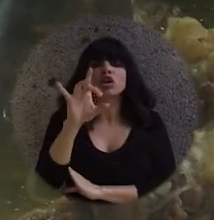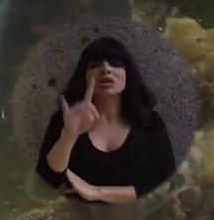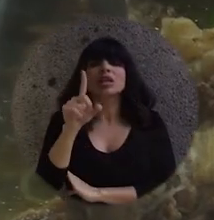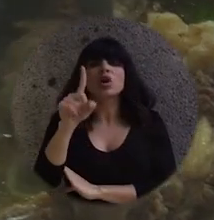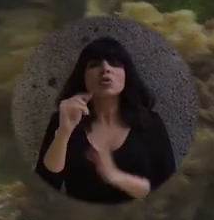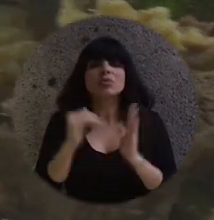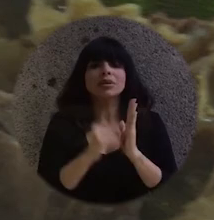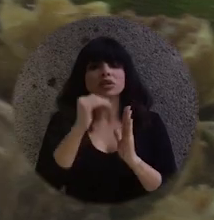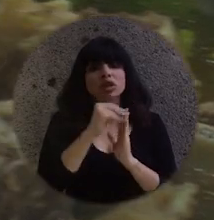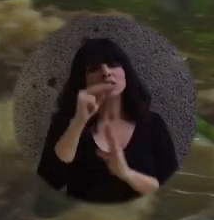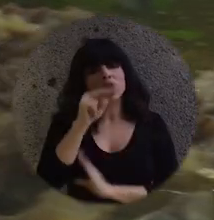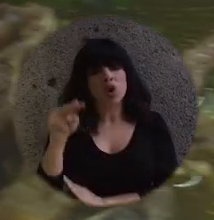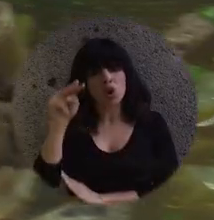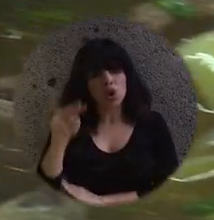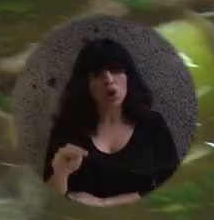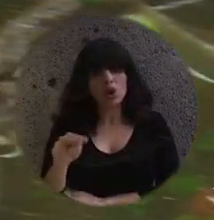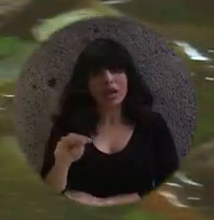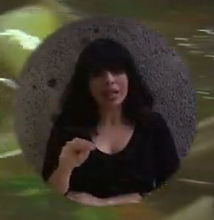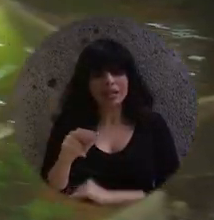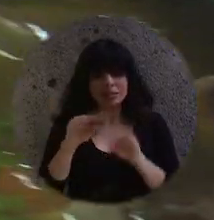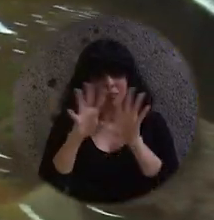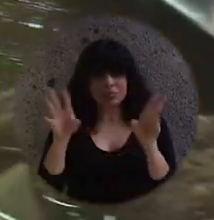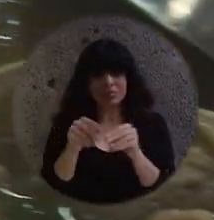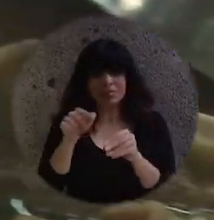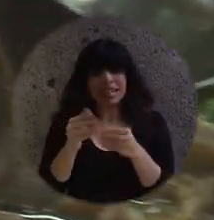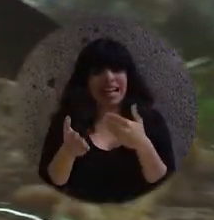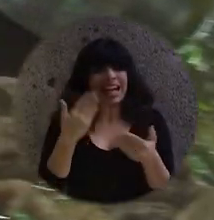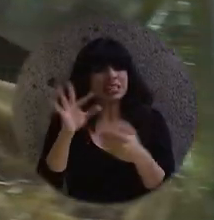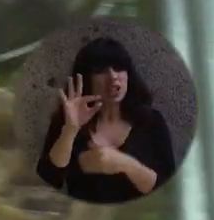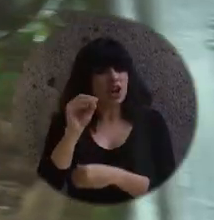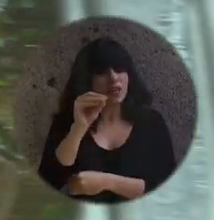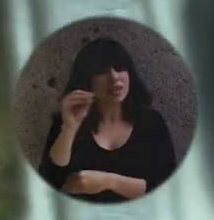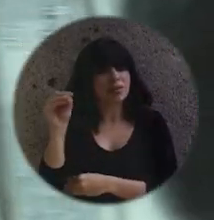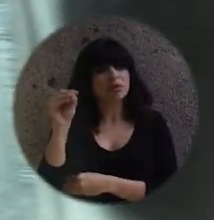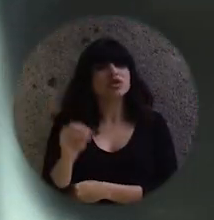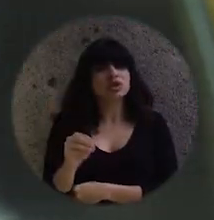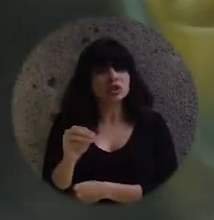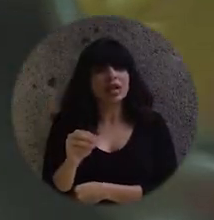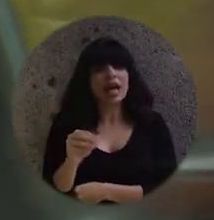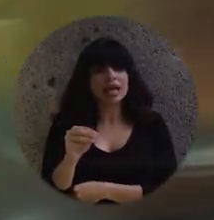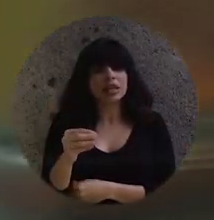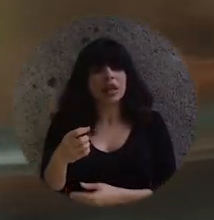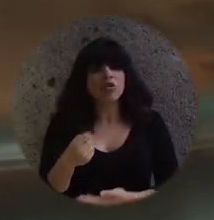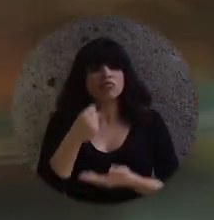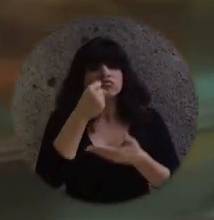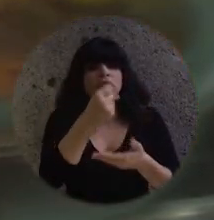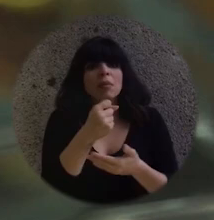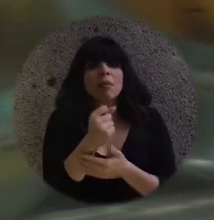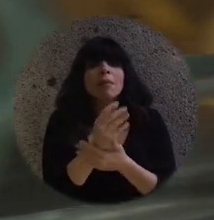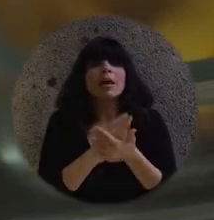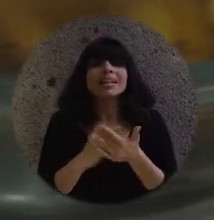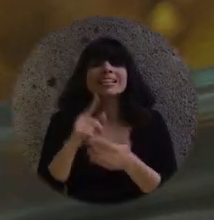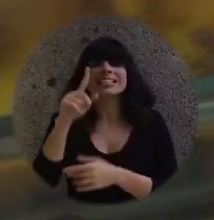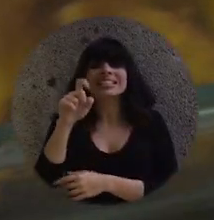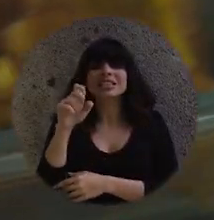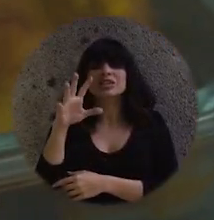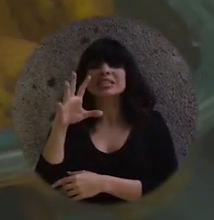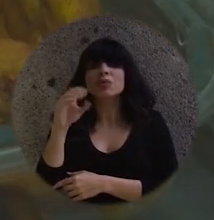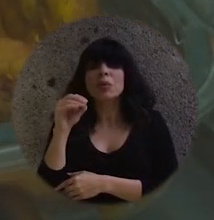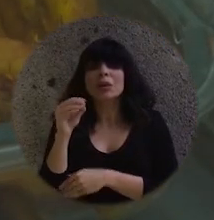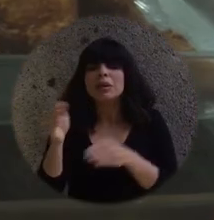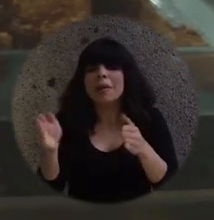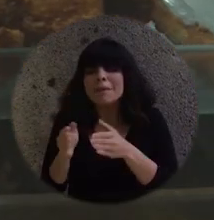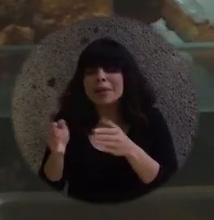33,481 millones de colones, de los cuales casi el 90% fueron suministrados por 150